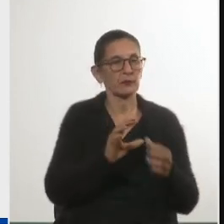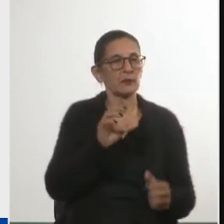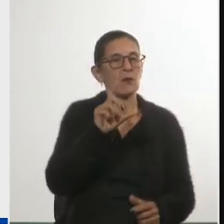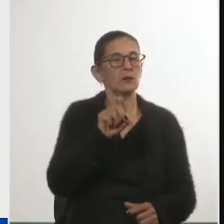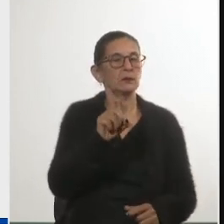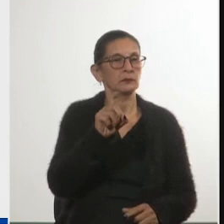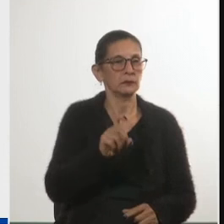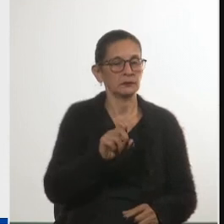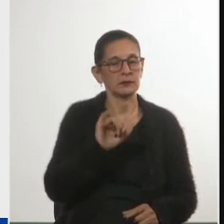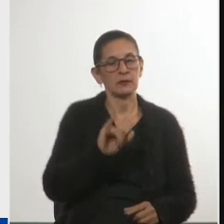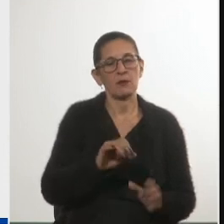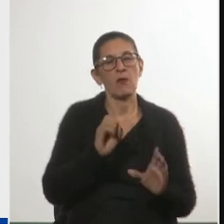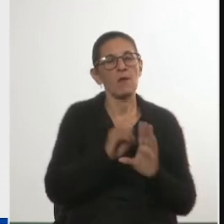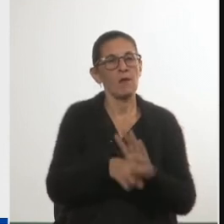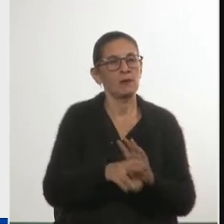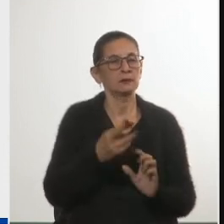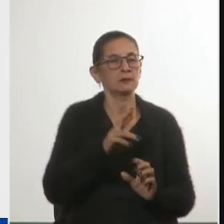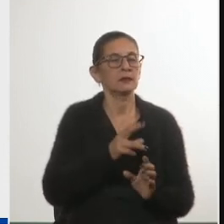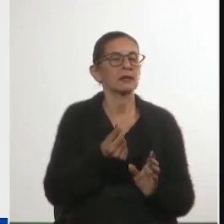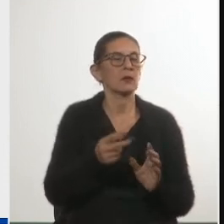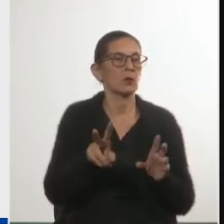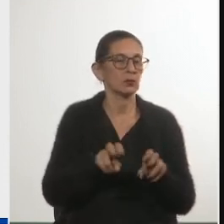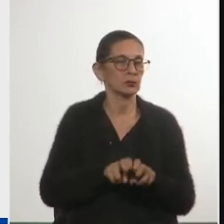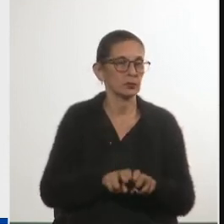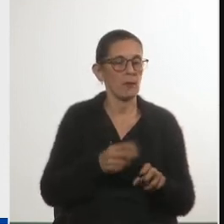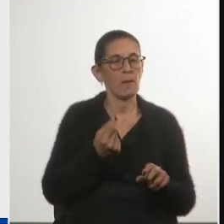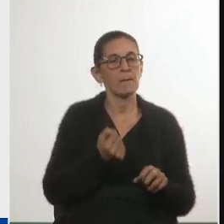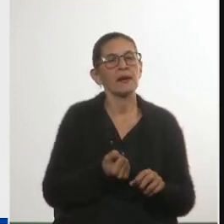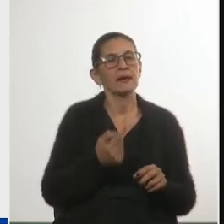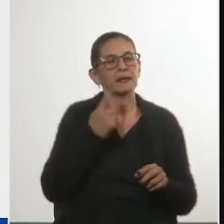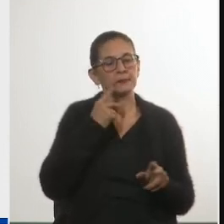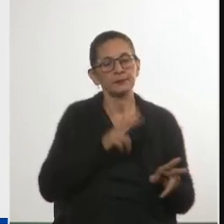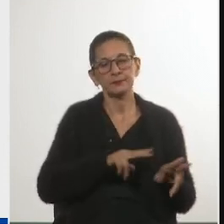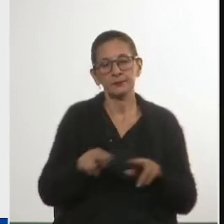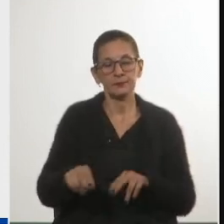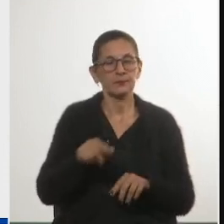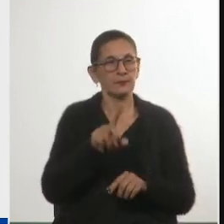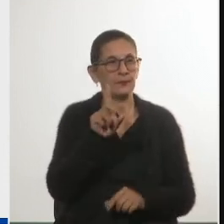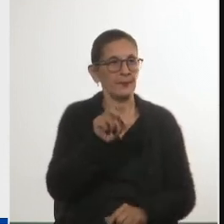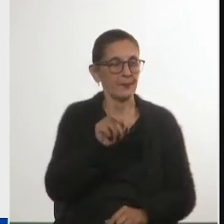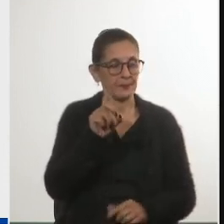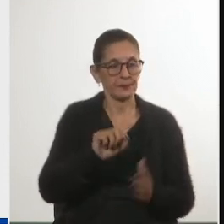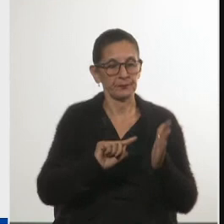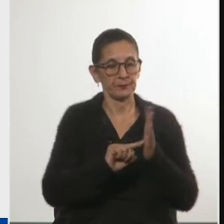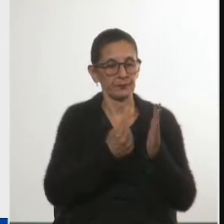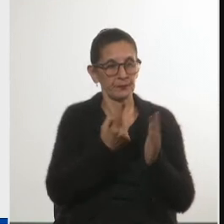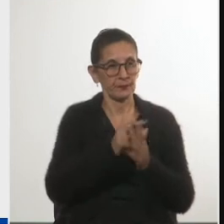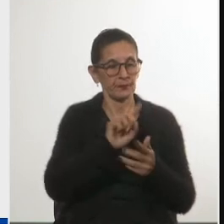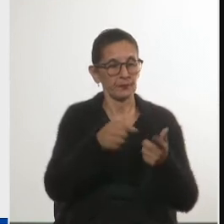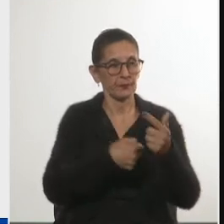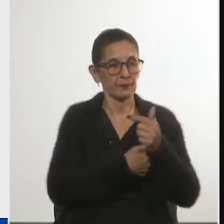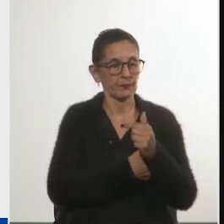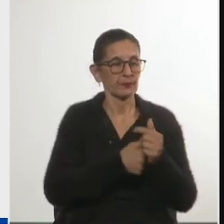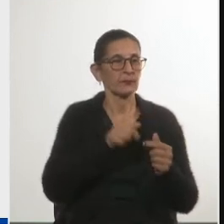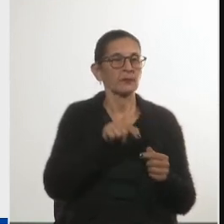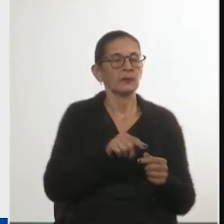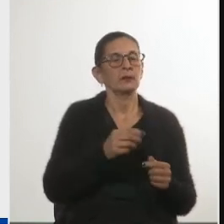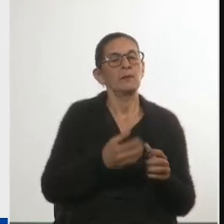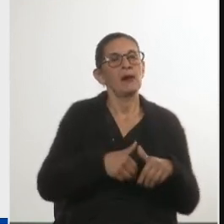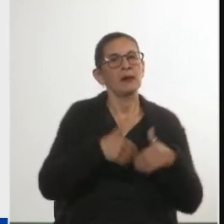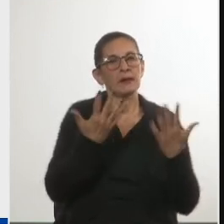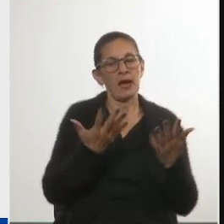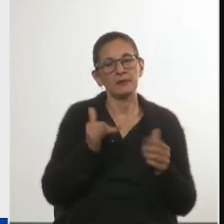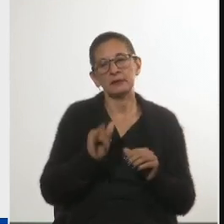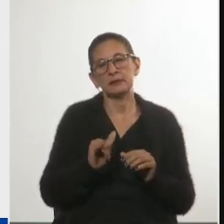Fondo Nacional de Recursos para el mantenimiento de agua a los centros de diálisis de agudos y